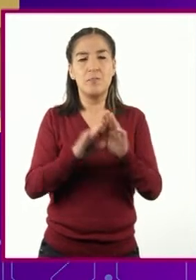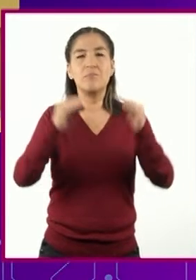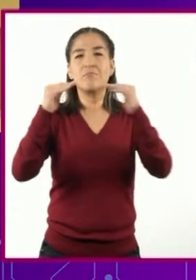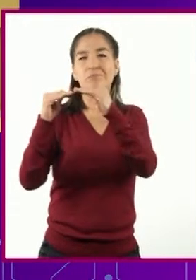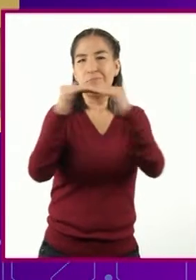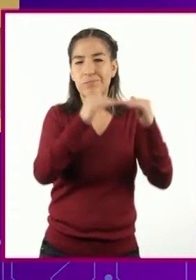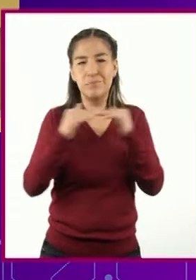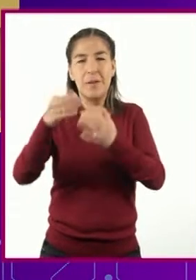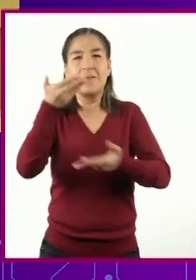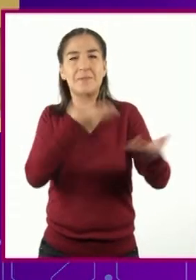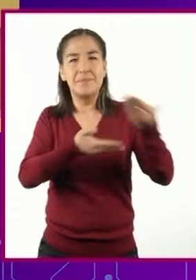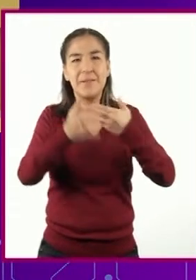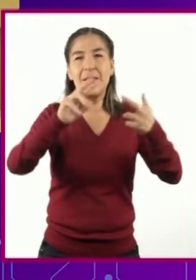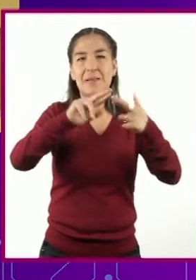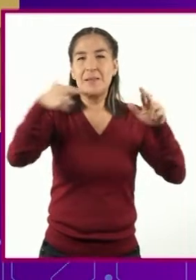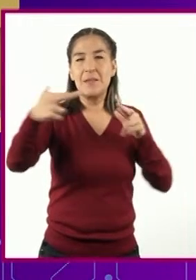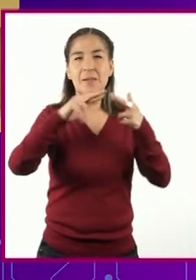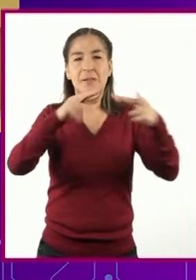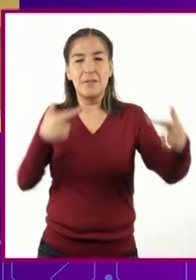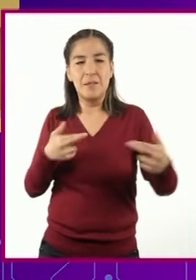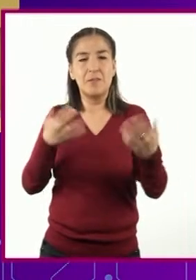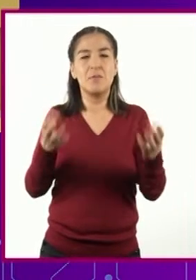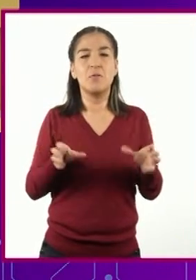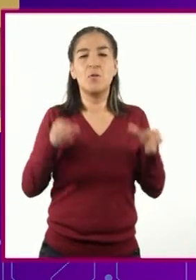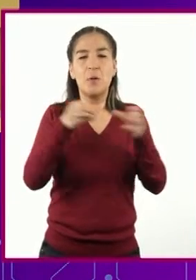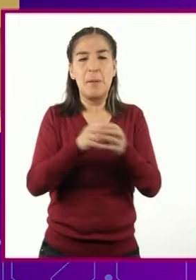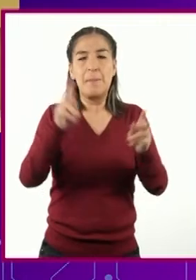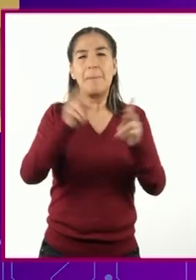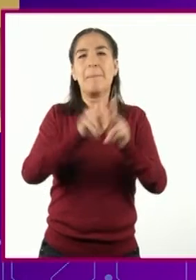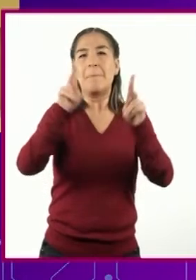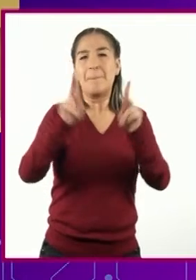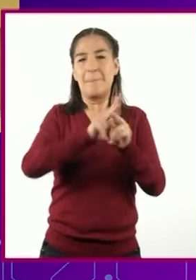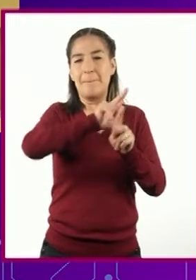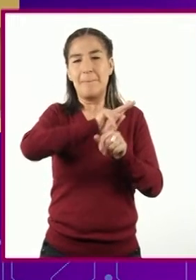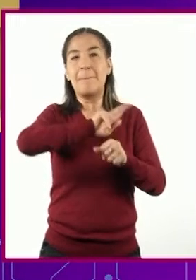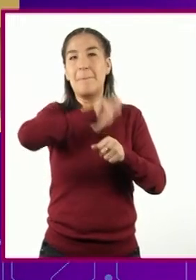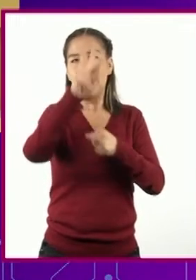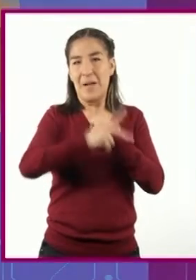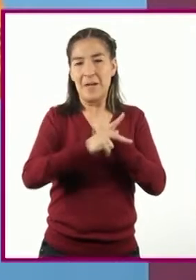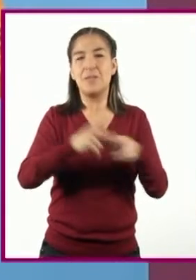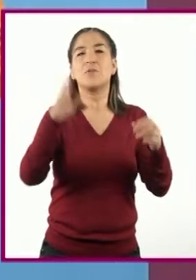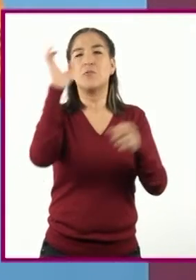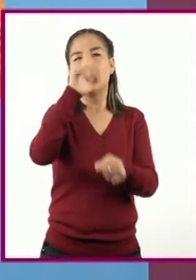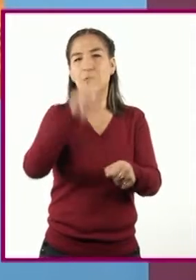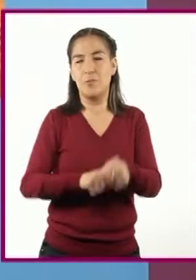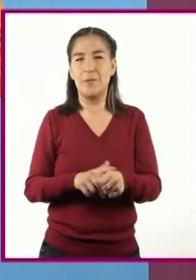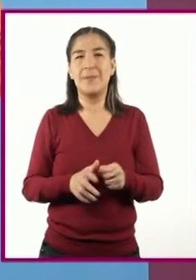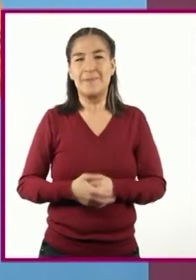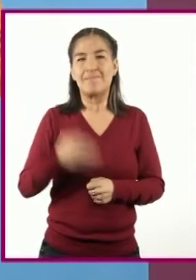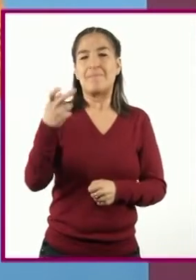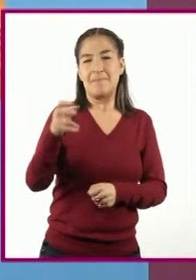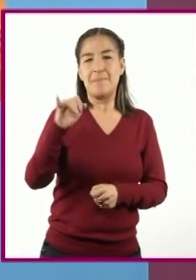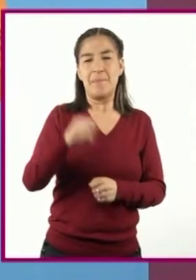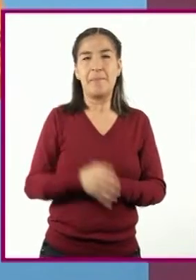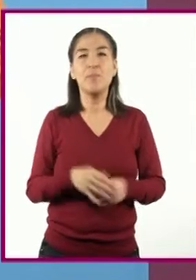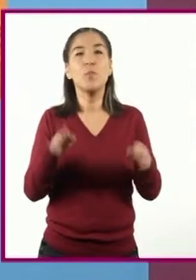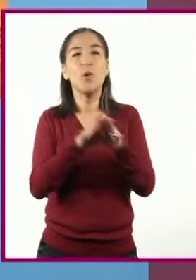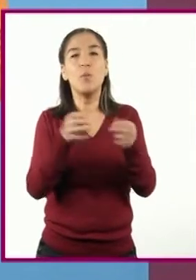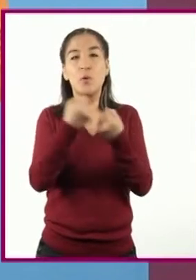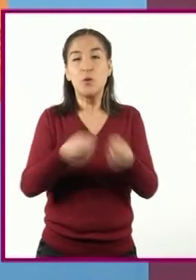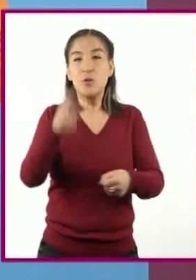equitativas entre personas, comunidades, países y culturas. Así es, en una